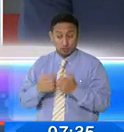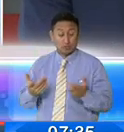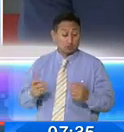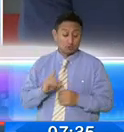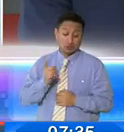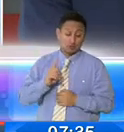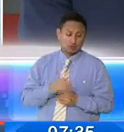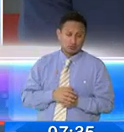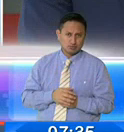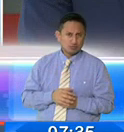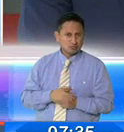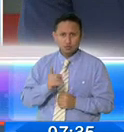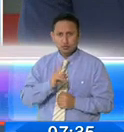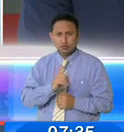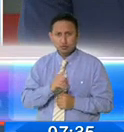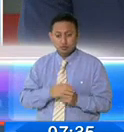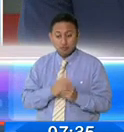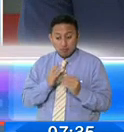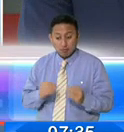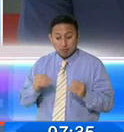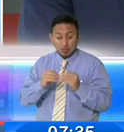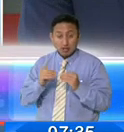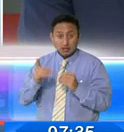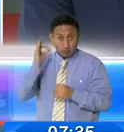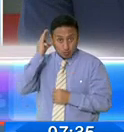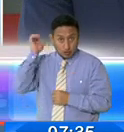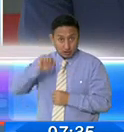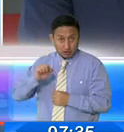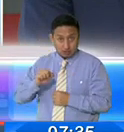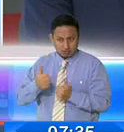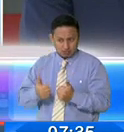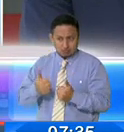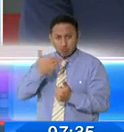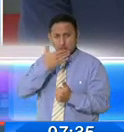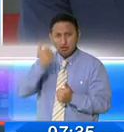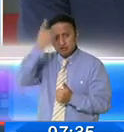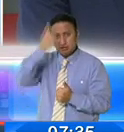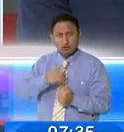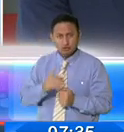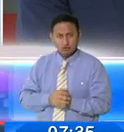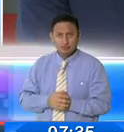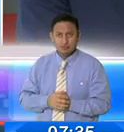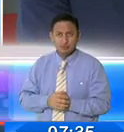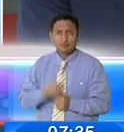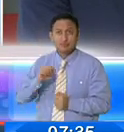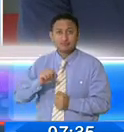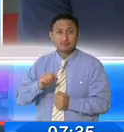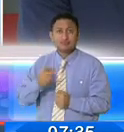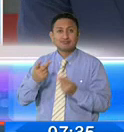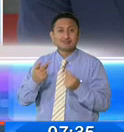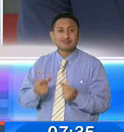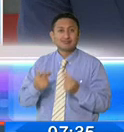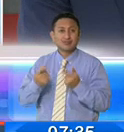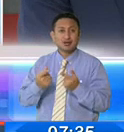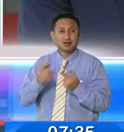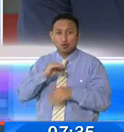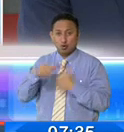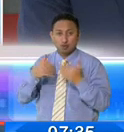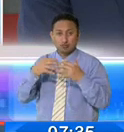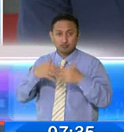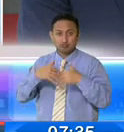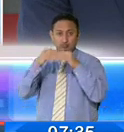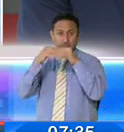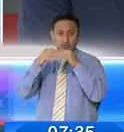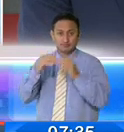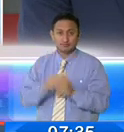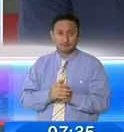contrario. Mientras más mujeres tengamos ahí, mejores decisiones se van a tomar y además más rápidamente van a crecer todos. Por lo tanto,